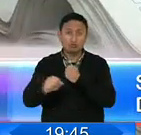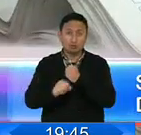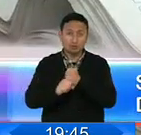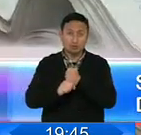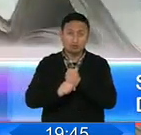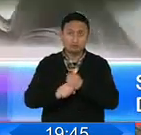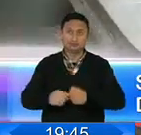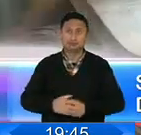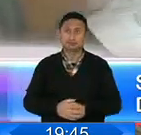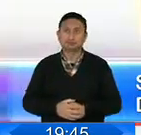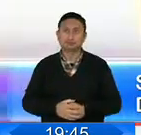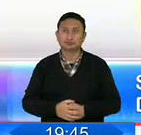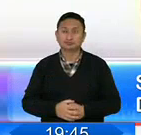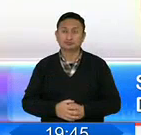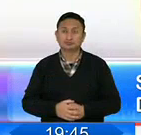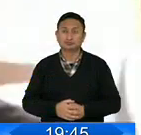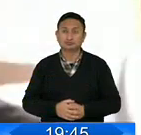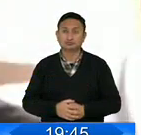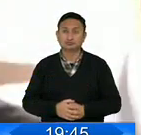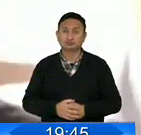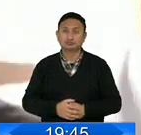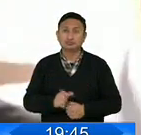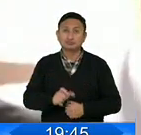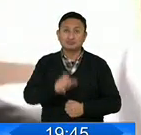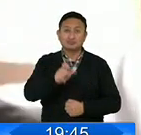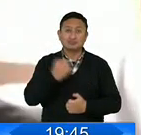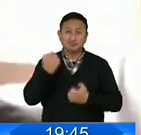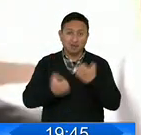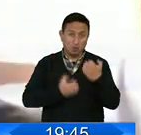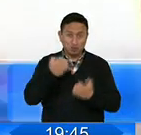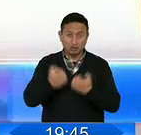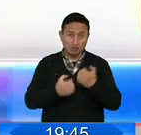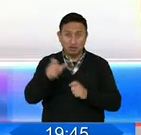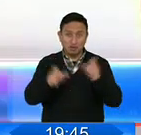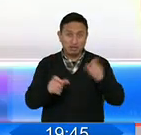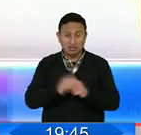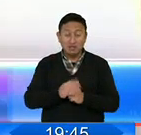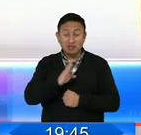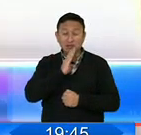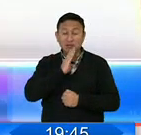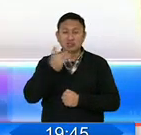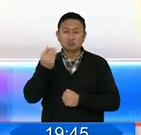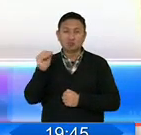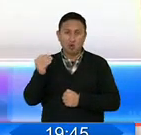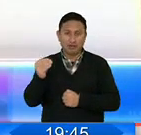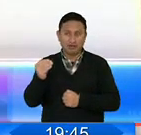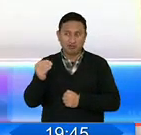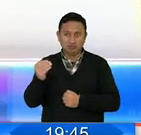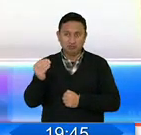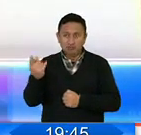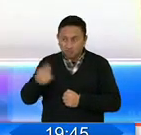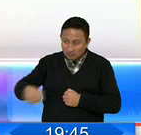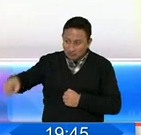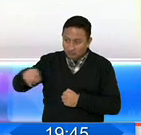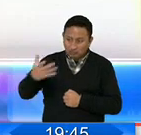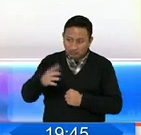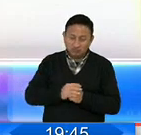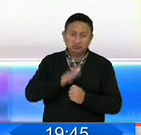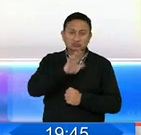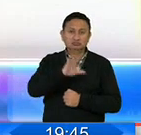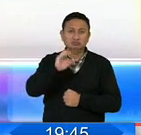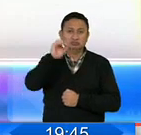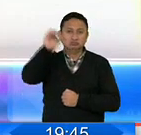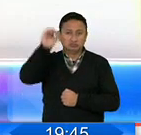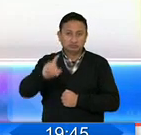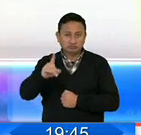les sonrió. Deben seducir emocionalmente hablando a los jóvenes, porque ellos representan cerca del 50% del